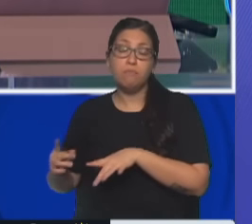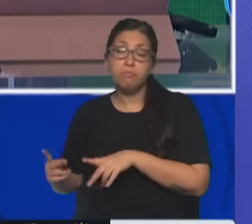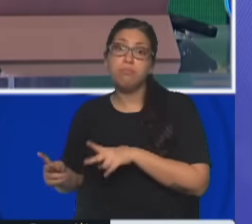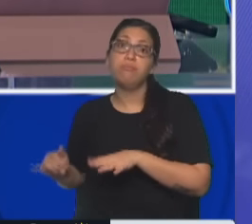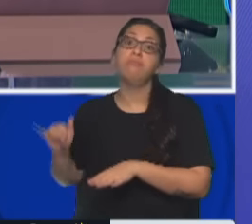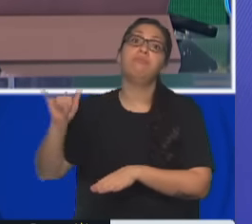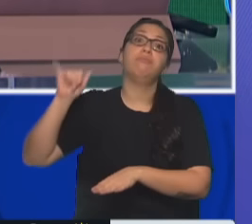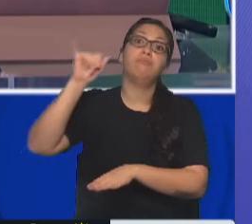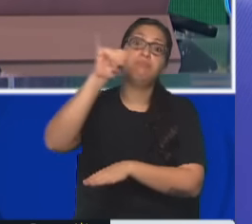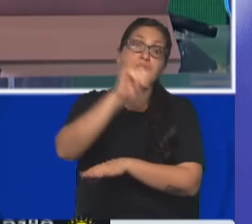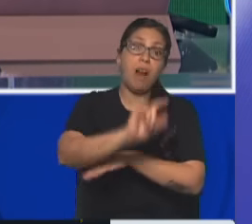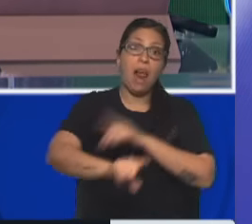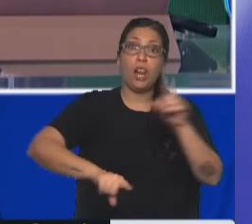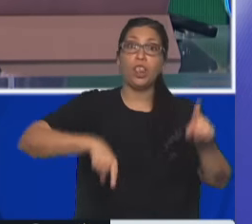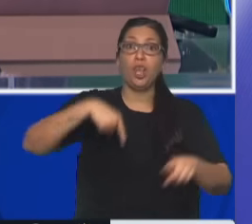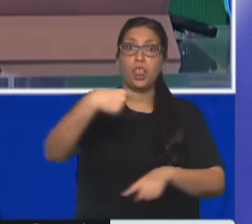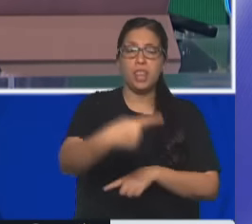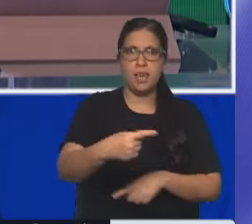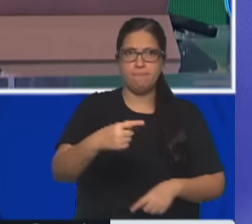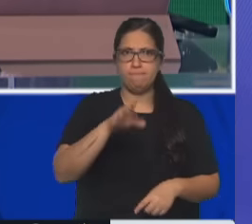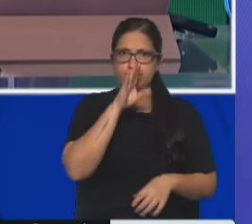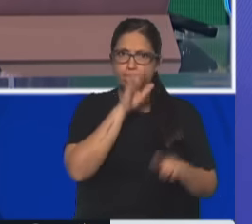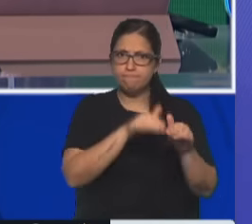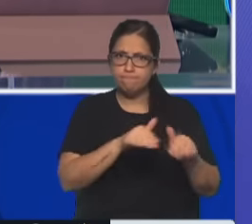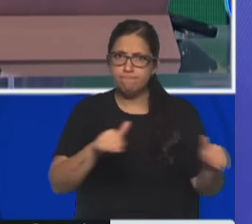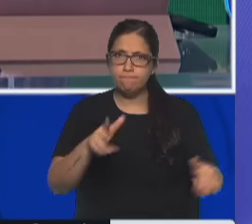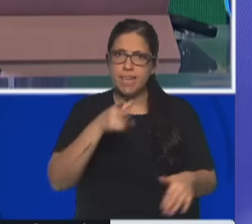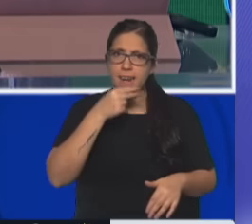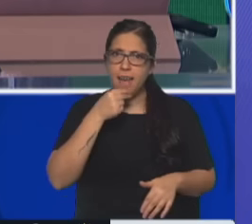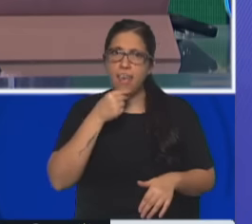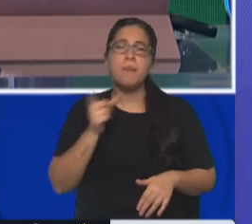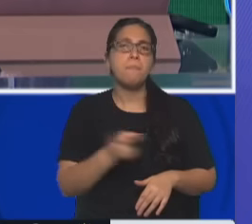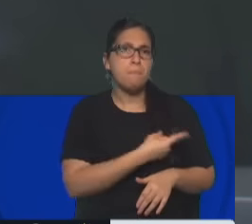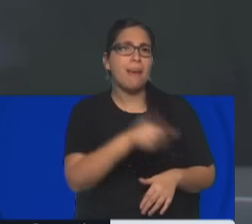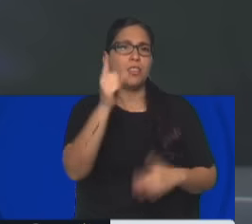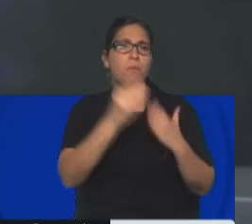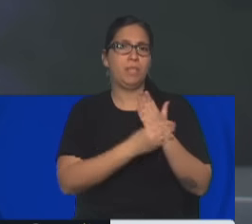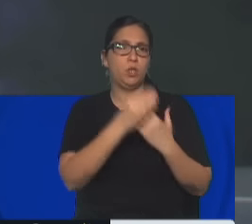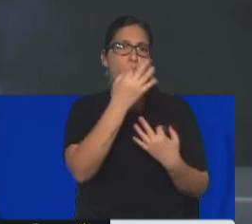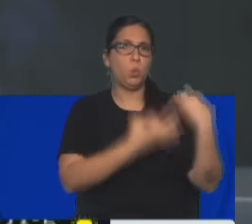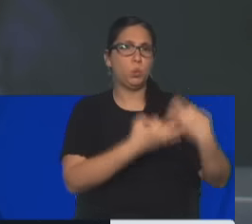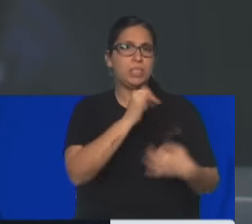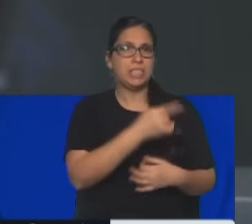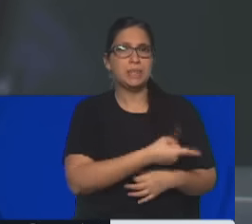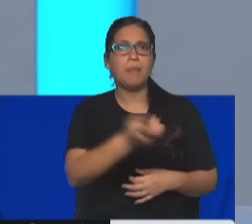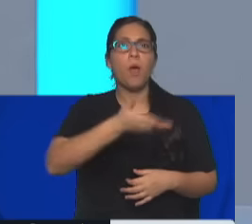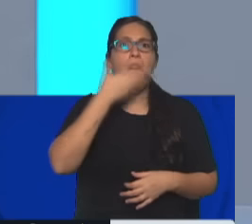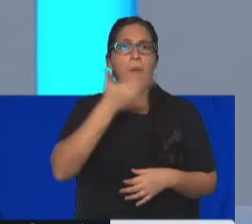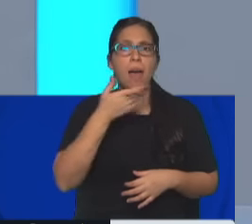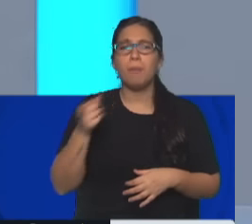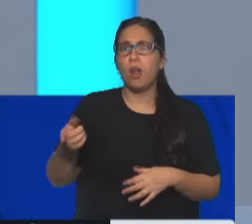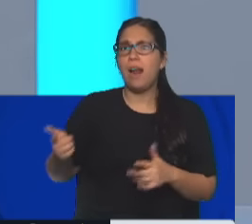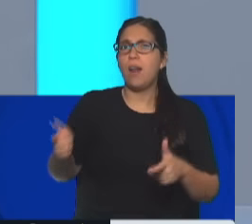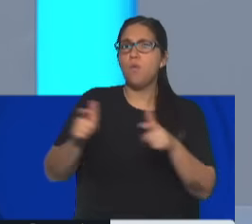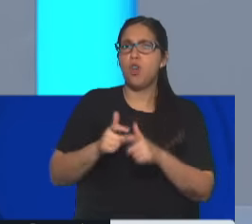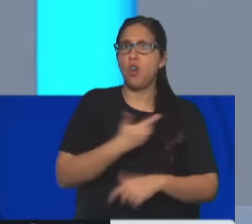después en el cual no hablaba en las redes sociales. Bueno, le había mandado a su ministro de Justicia. Claro, que se reunió con el gobernador. Exactamente, pero